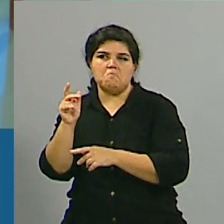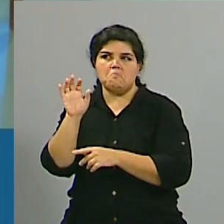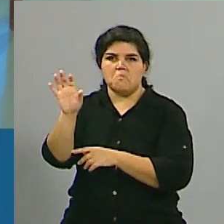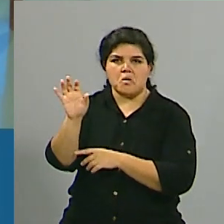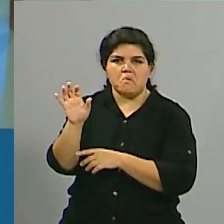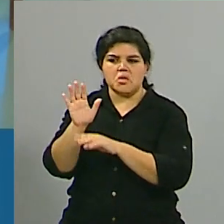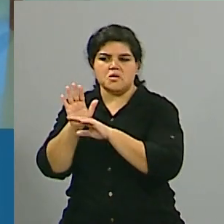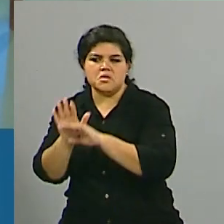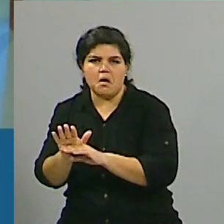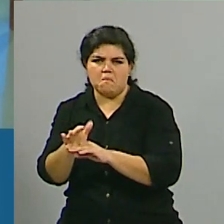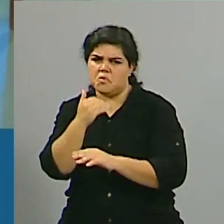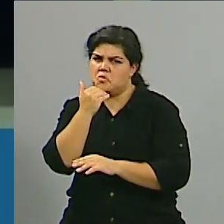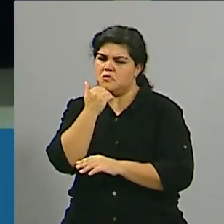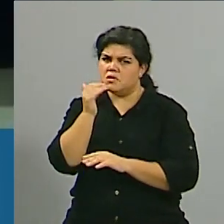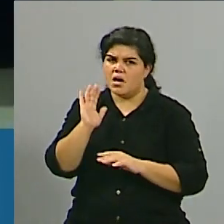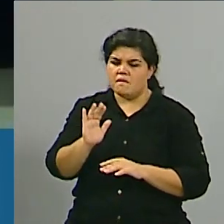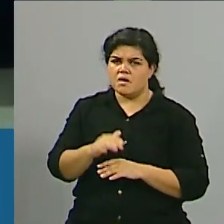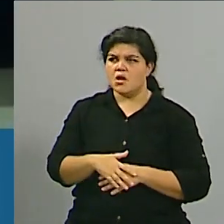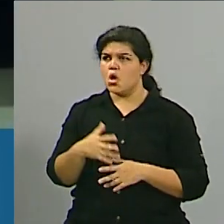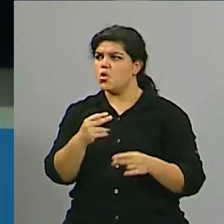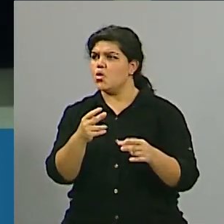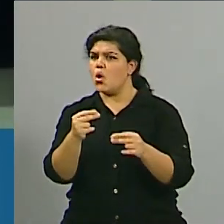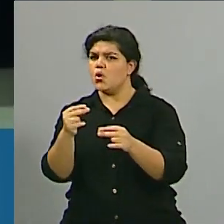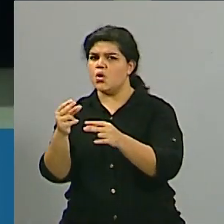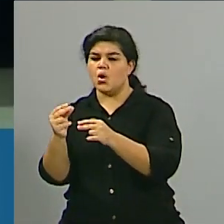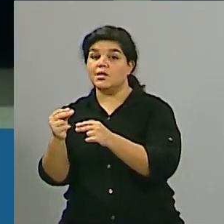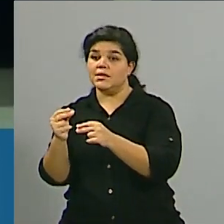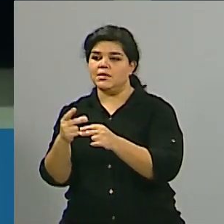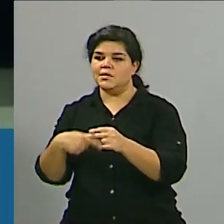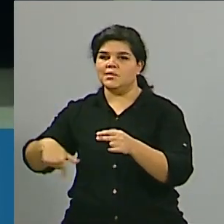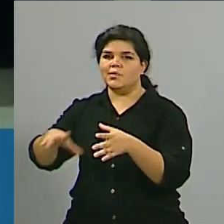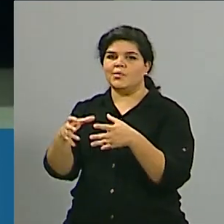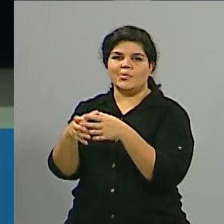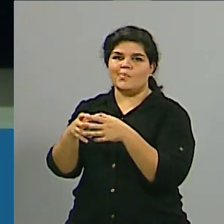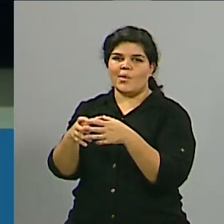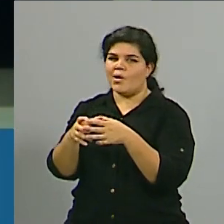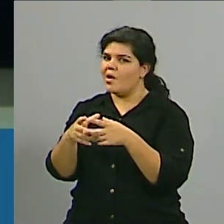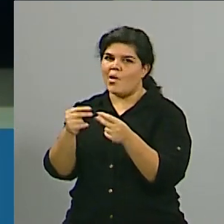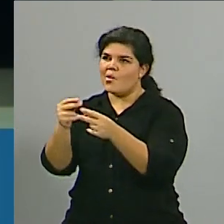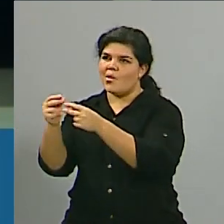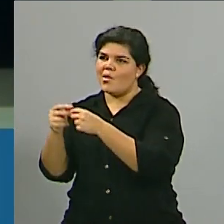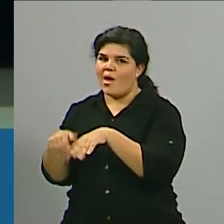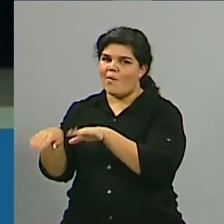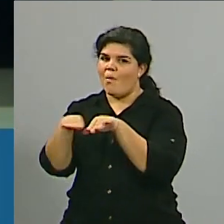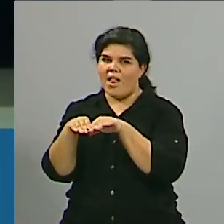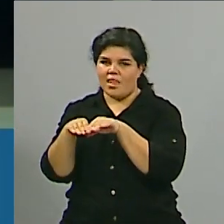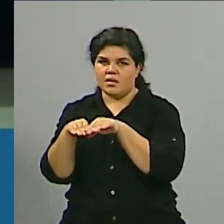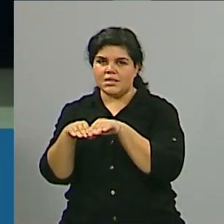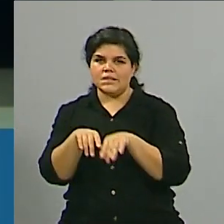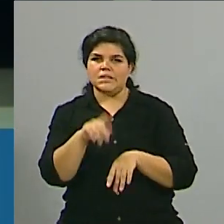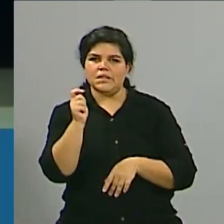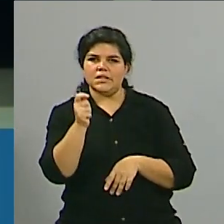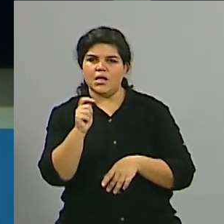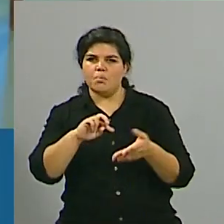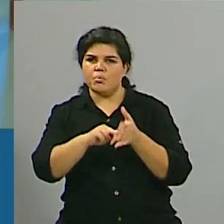sabemos que son bastante obedientes, dicen que no y todos juegan a lo mismo, los perjudicados somos los lavallinos. En esto hay una constitución provincial que